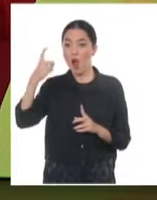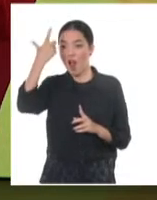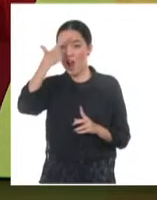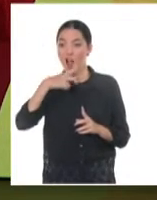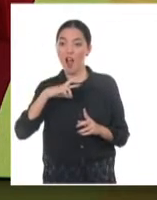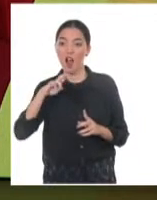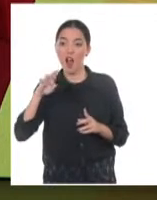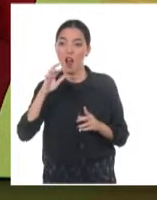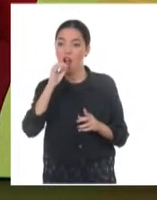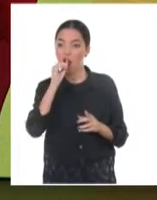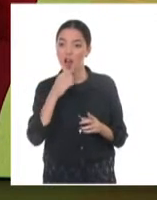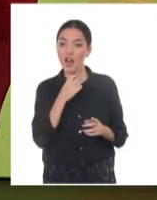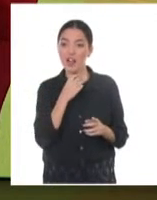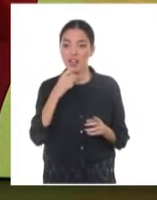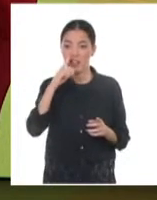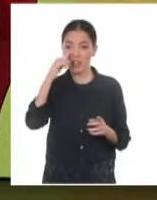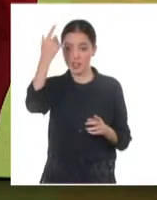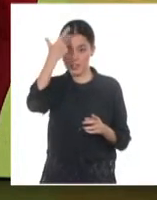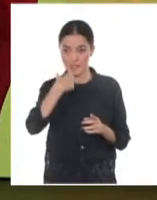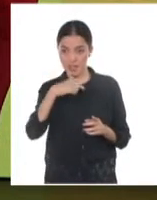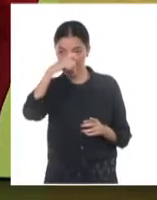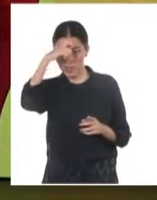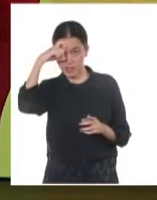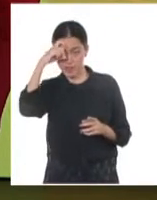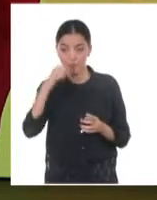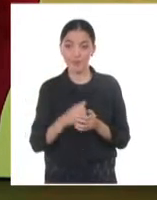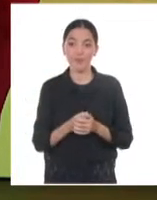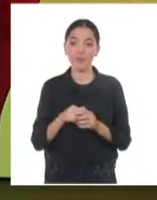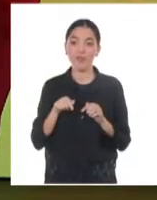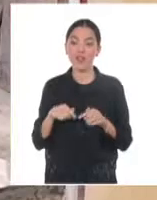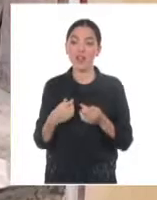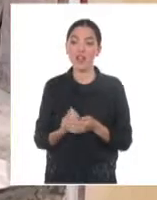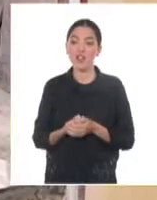sea propuesto para el Premio Nacional de Restauración.